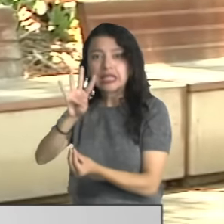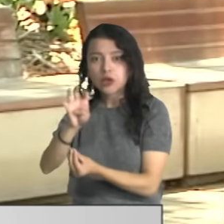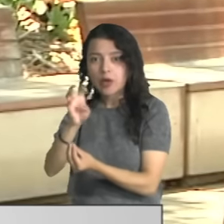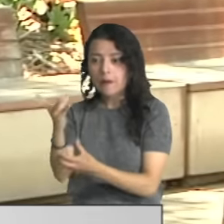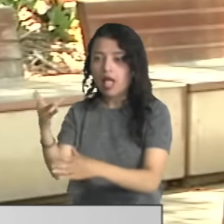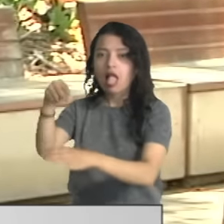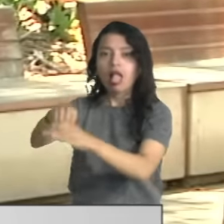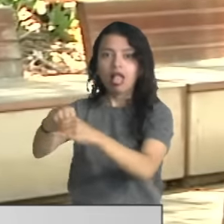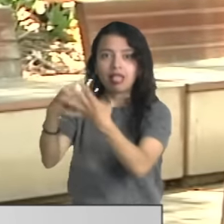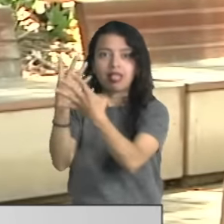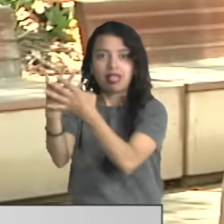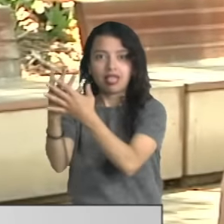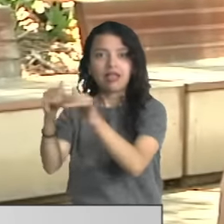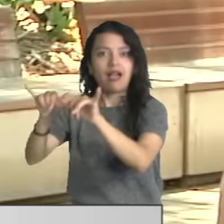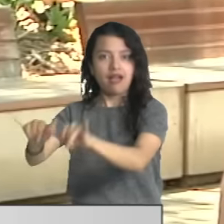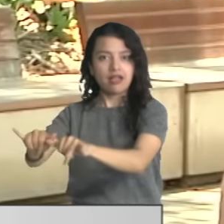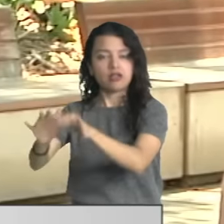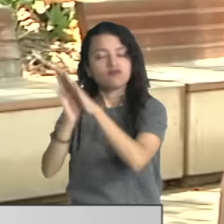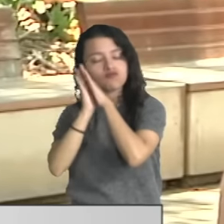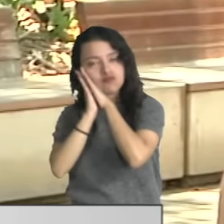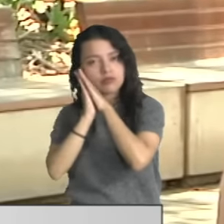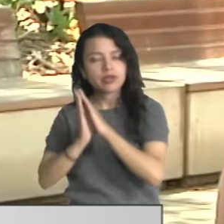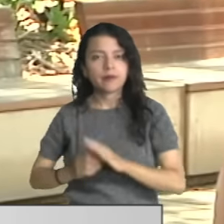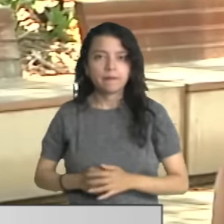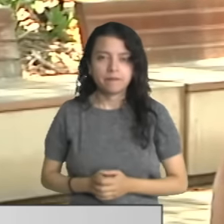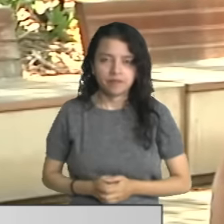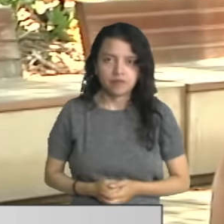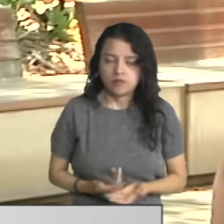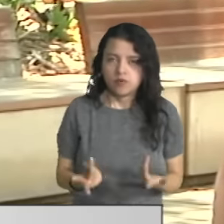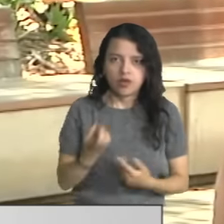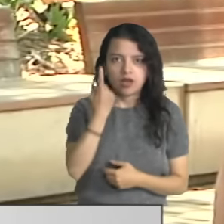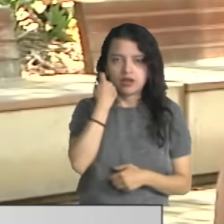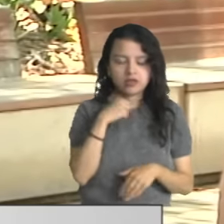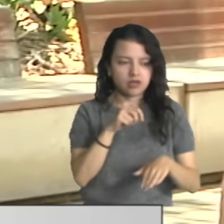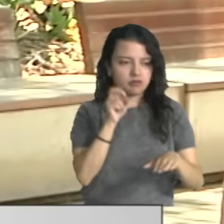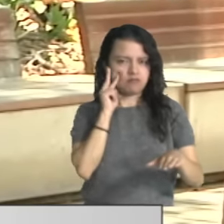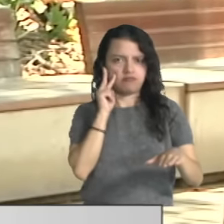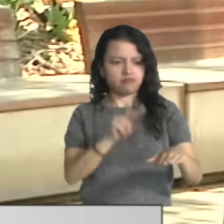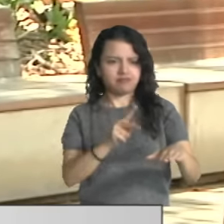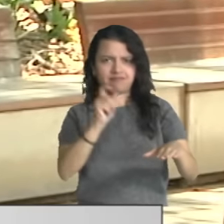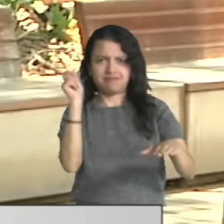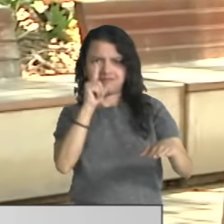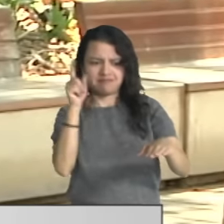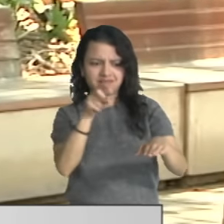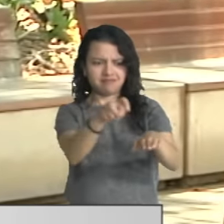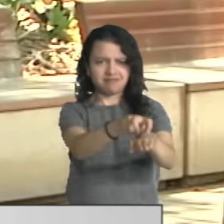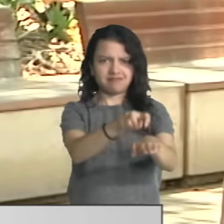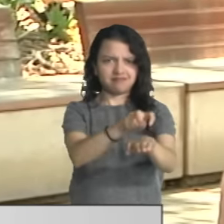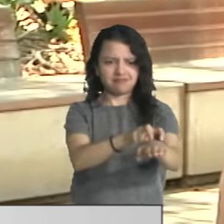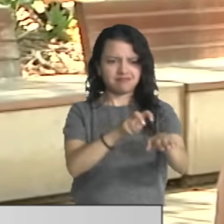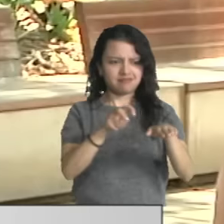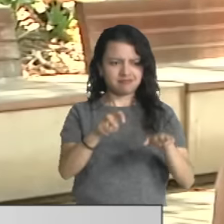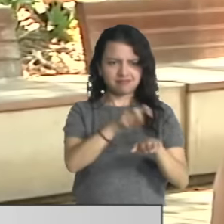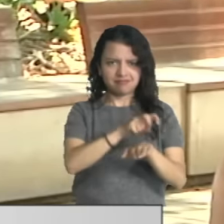en la caravana de las disidencias de las FARC en el municipio de Santo Domingo, aquí en el departamento de Antioquia. Noticentro